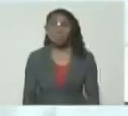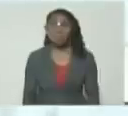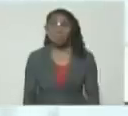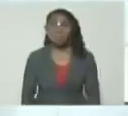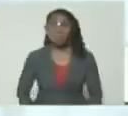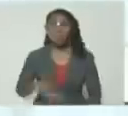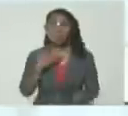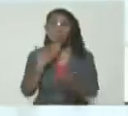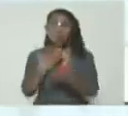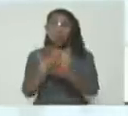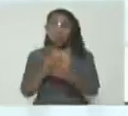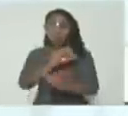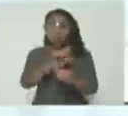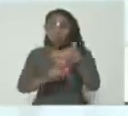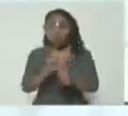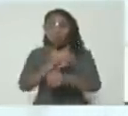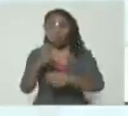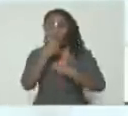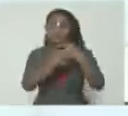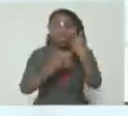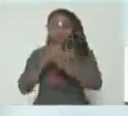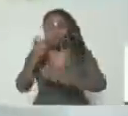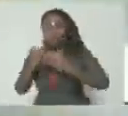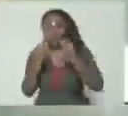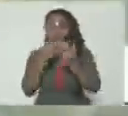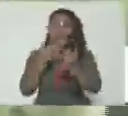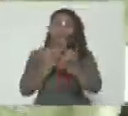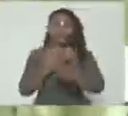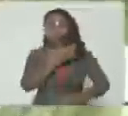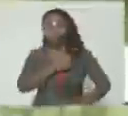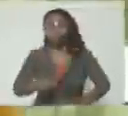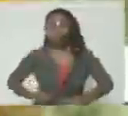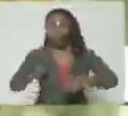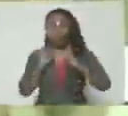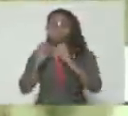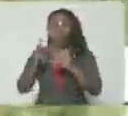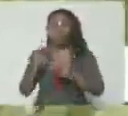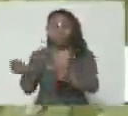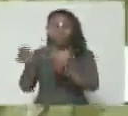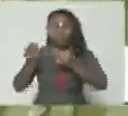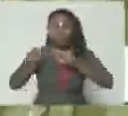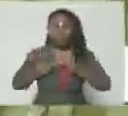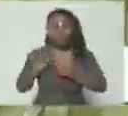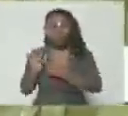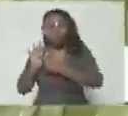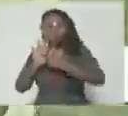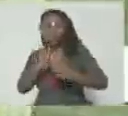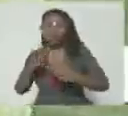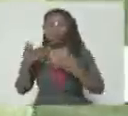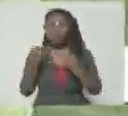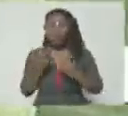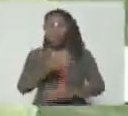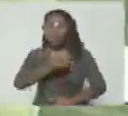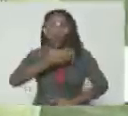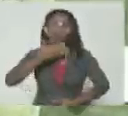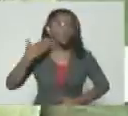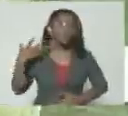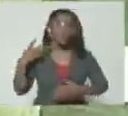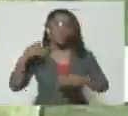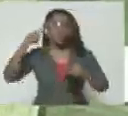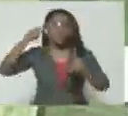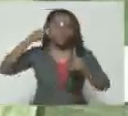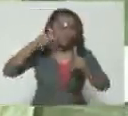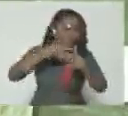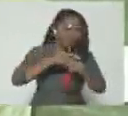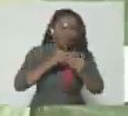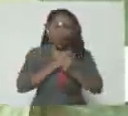Muchas gracias, viceministro, por la visita y muchas gracias, presidente, por la oportunidad que nos da de presentar lo que con tanto orgullo, con tanto dedicación y